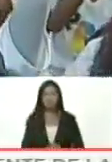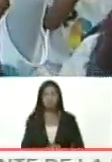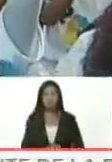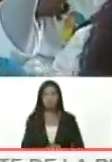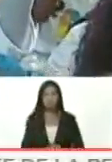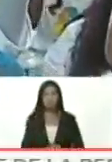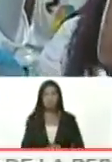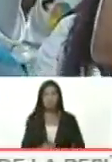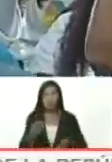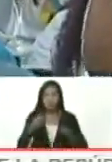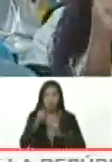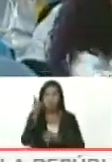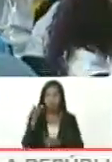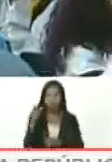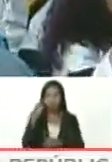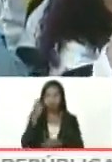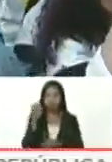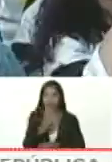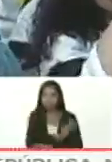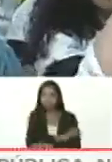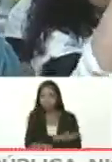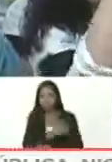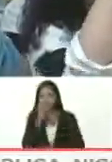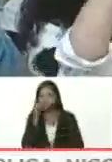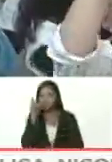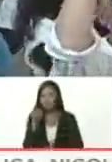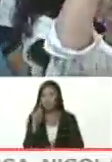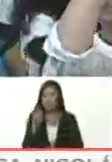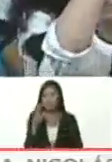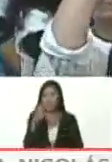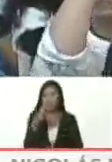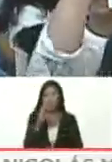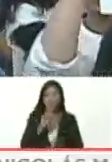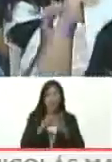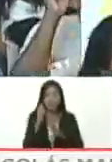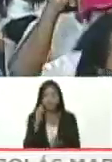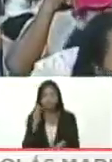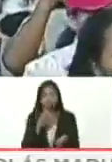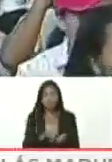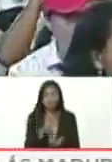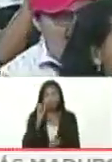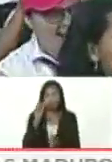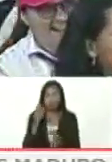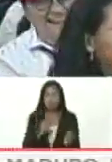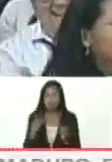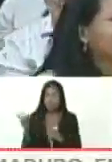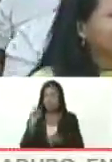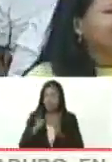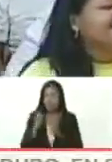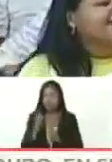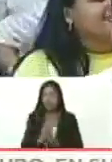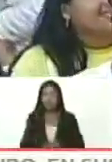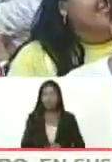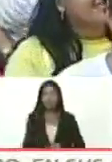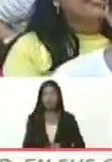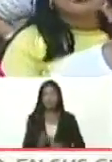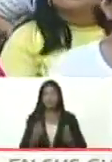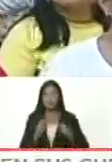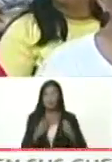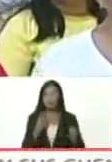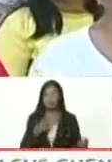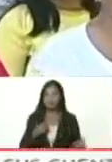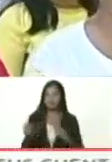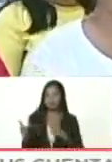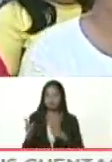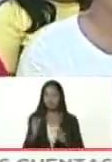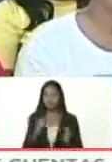Fantasma proimperialista, el tal Capriles Radós, que todavía aparece por ahí como un fantasma por Twitter. Vive del Twitter.